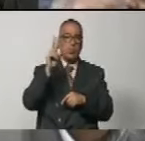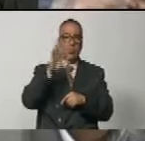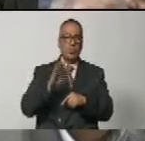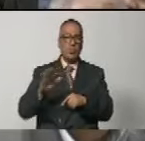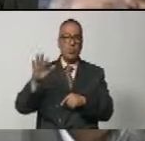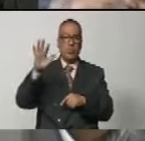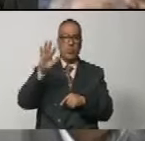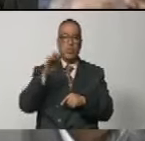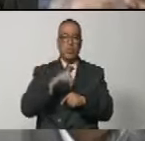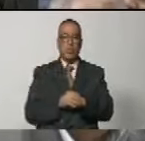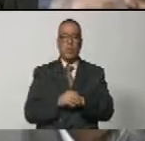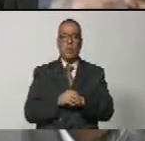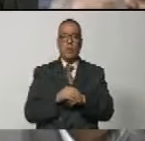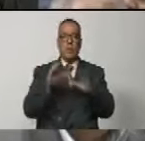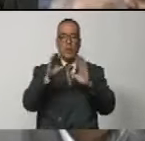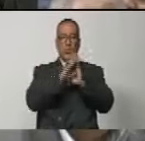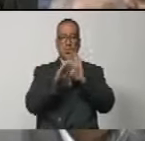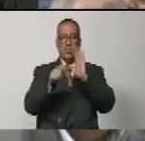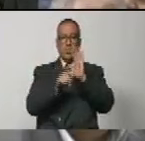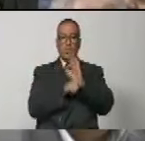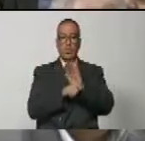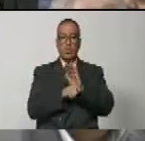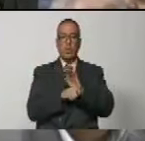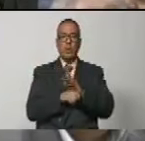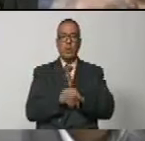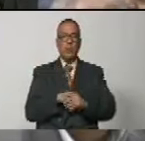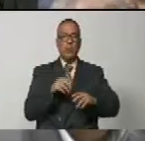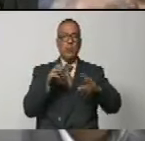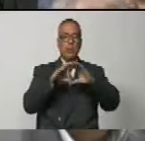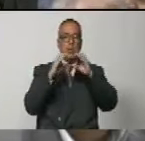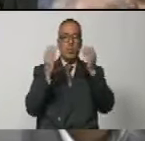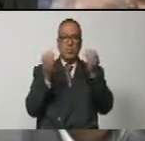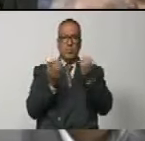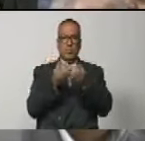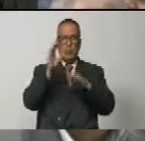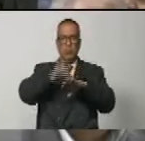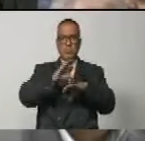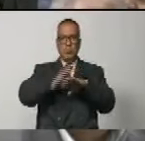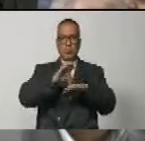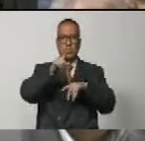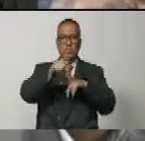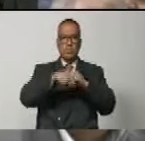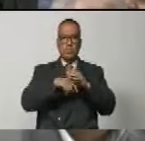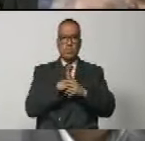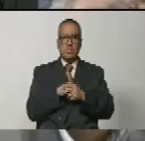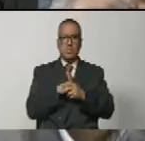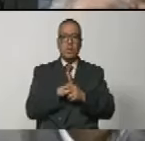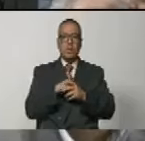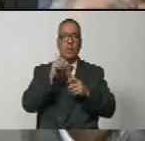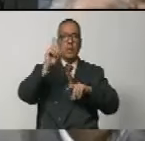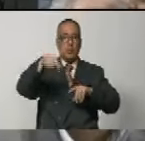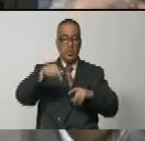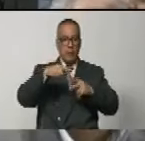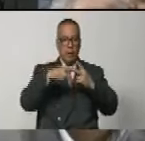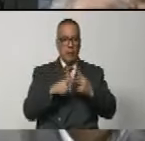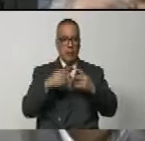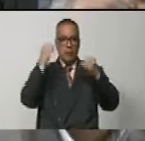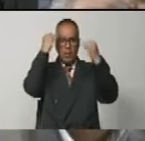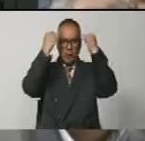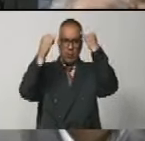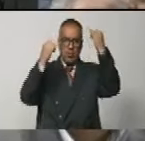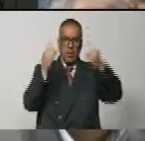Bolivariana de Venezuela, en la construcción de un mundo multicéntrico y multipolar, también está la